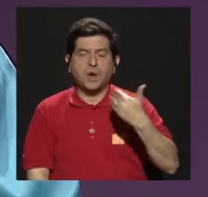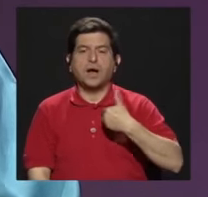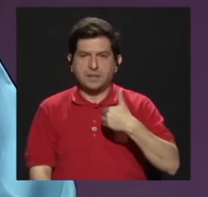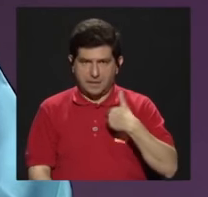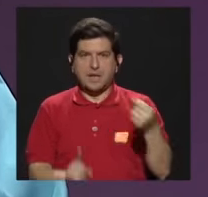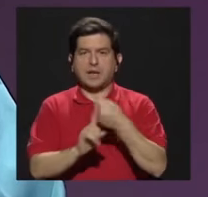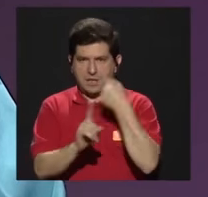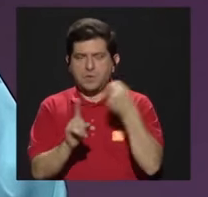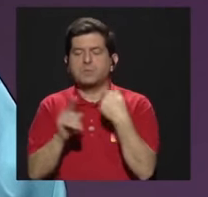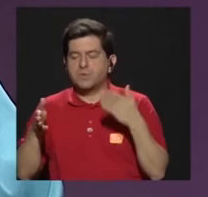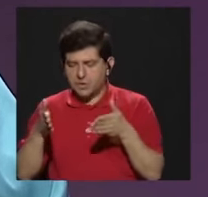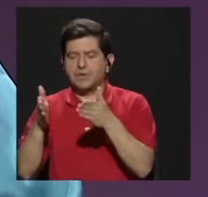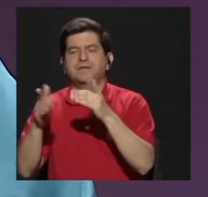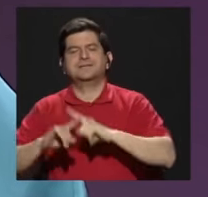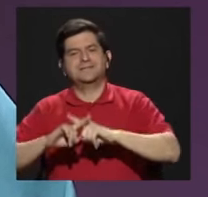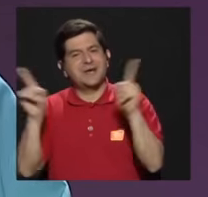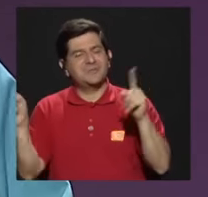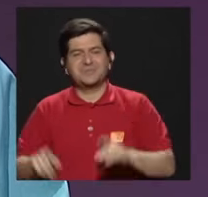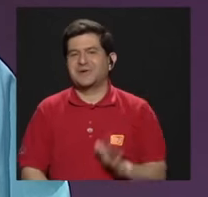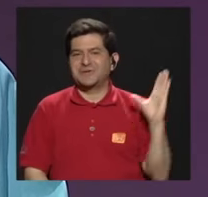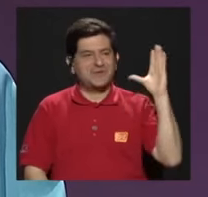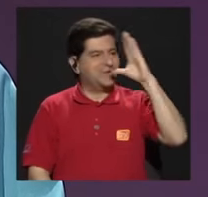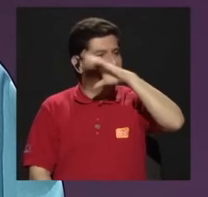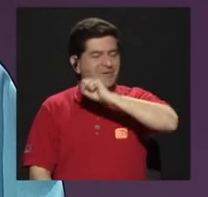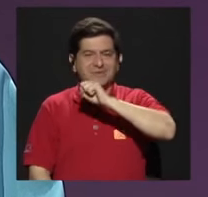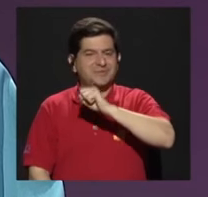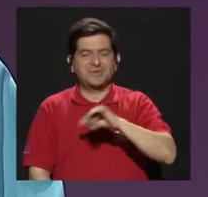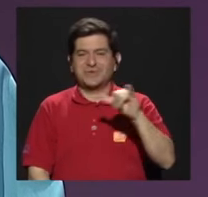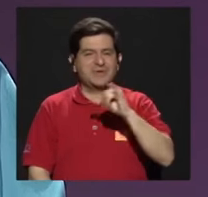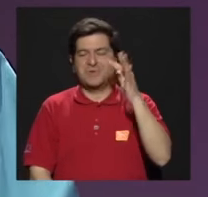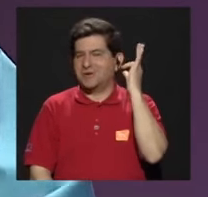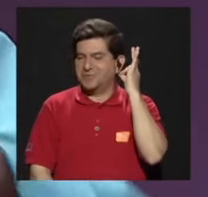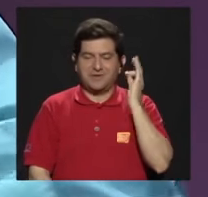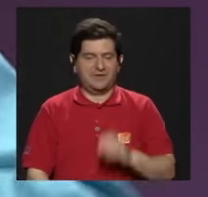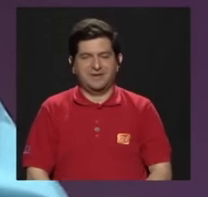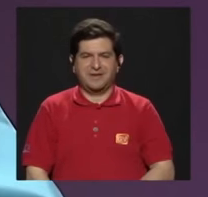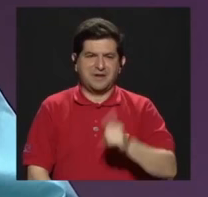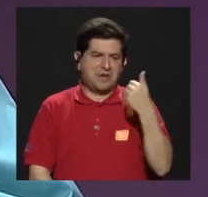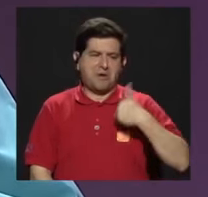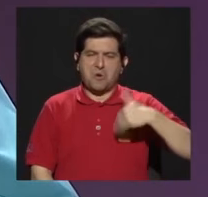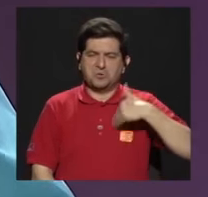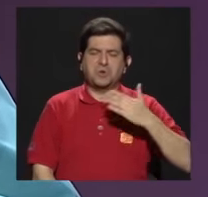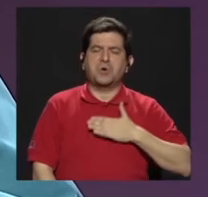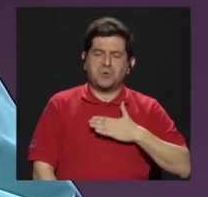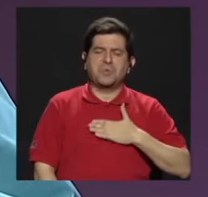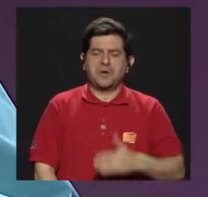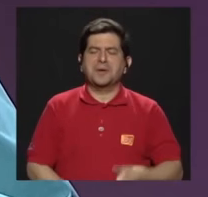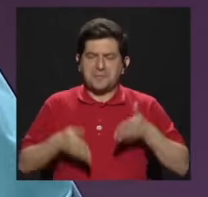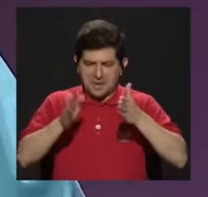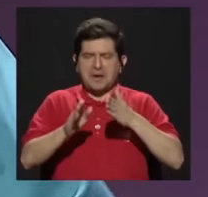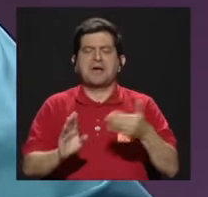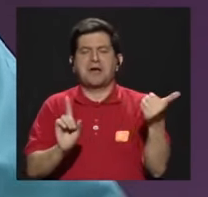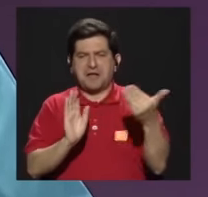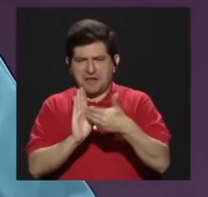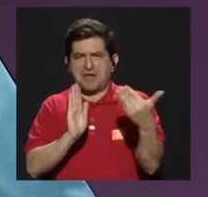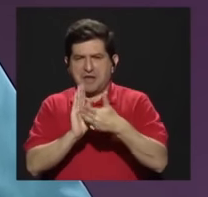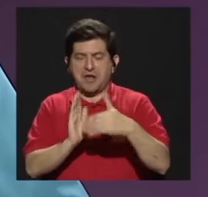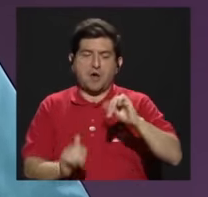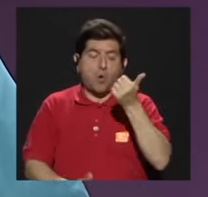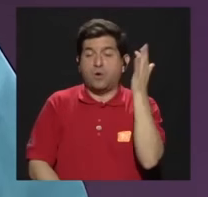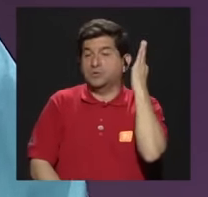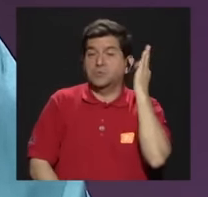recibimos violencia callejera, pero no la percibimos como las mujeres. Otro hombre me puede violentar a mí callejeramente, o otra